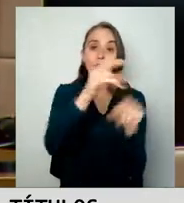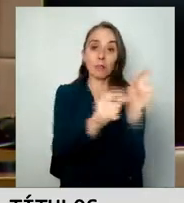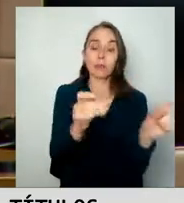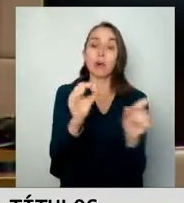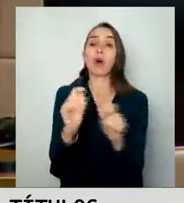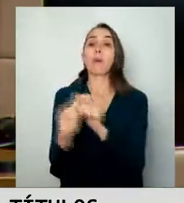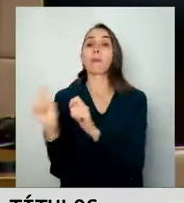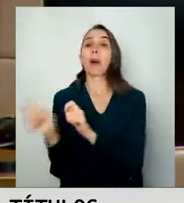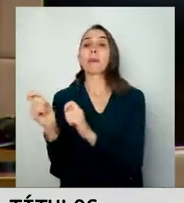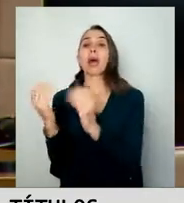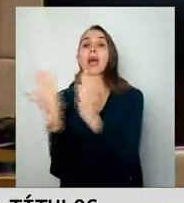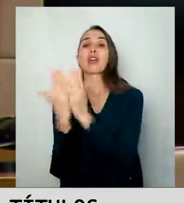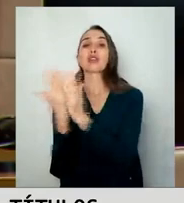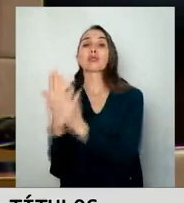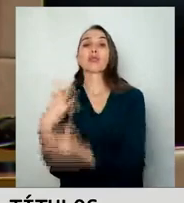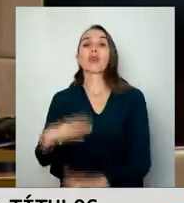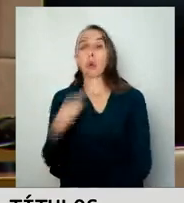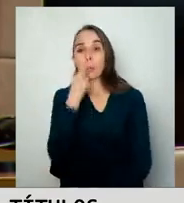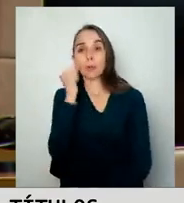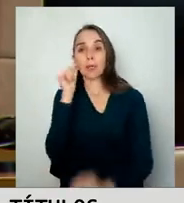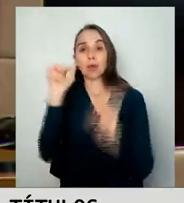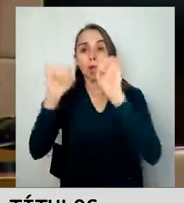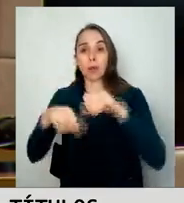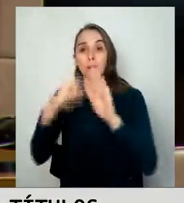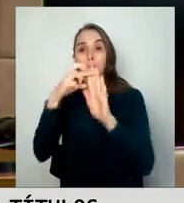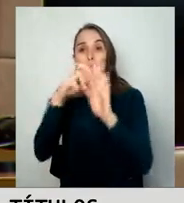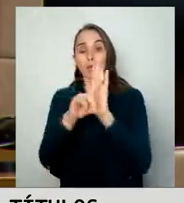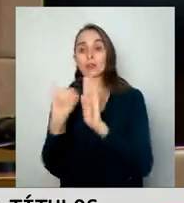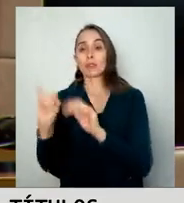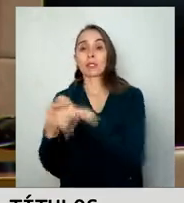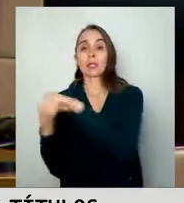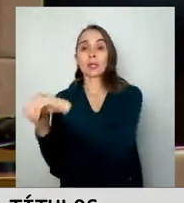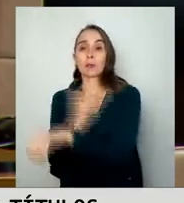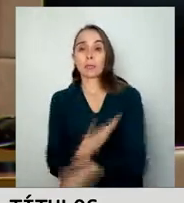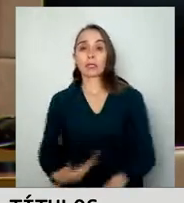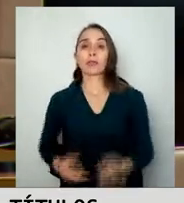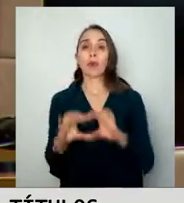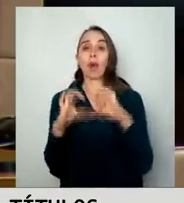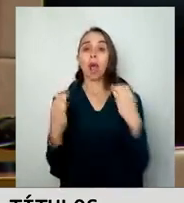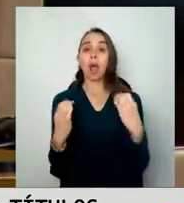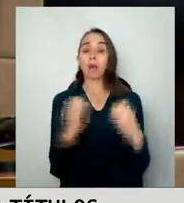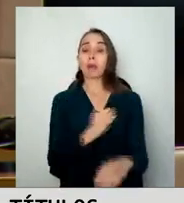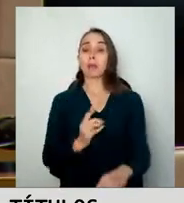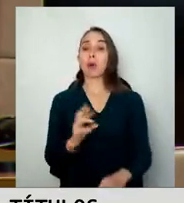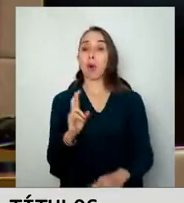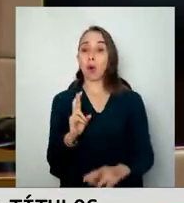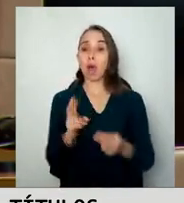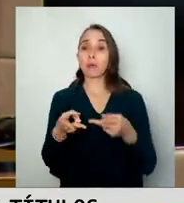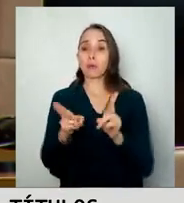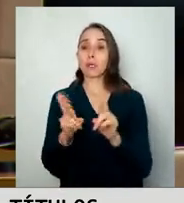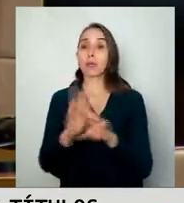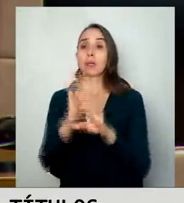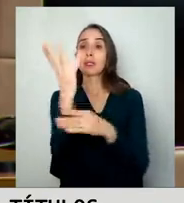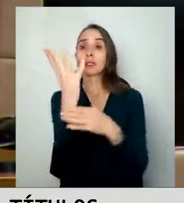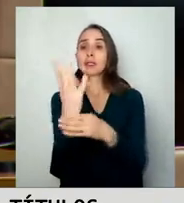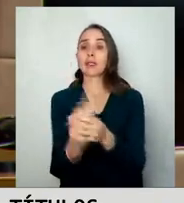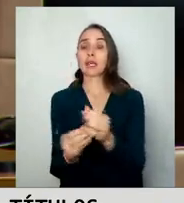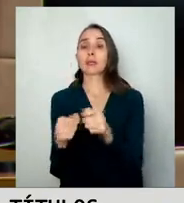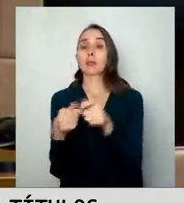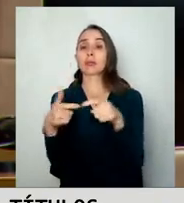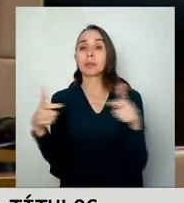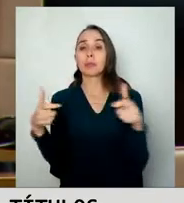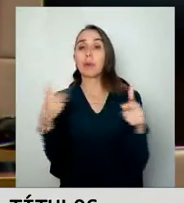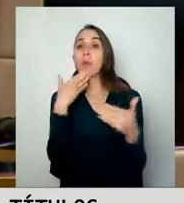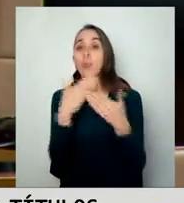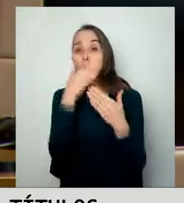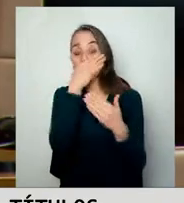hija presidente voy a probar este proyecto y espero que esta cámara esté también disponible para terminar con este flagelo cuando tengamos una propuesta